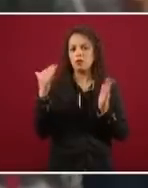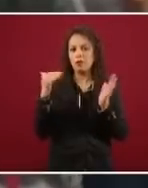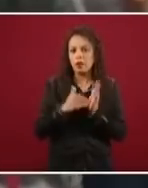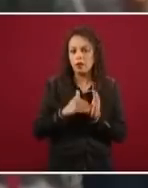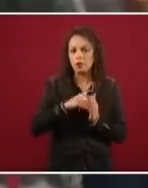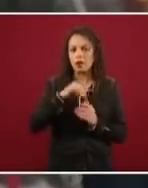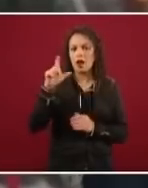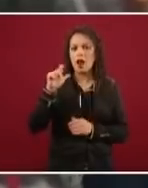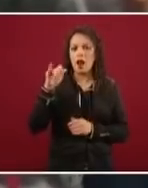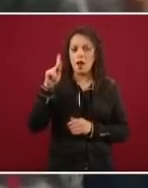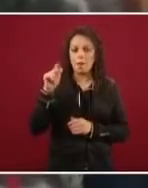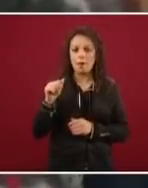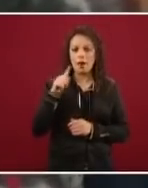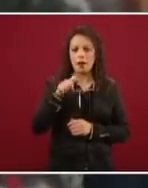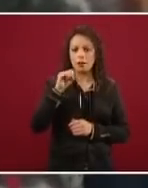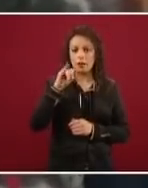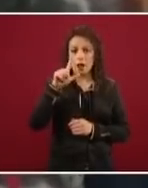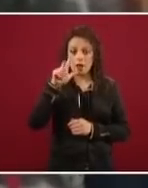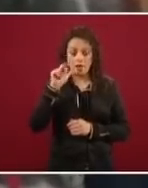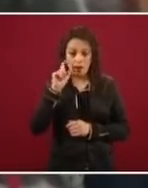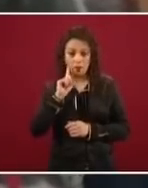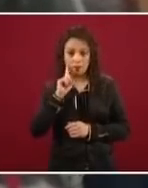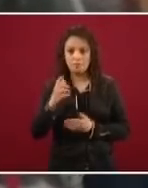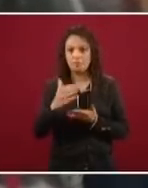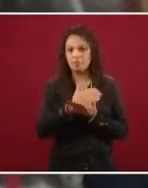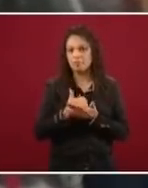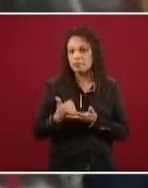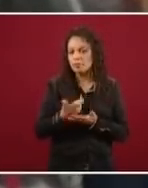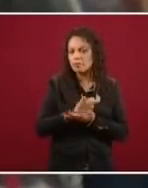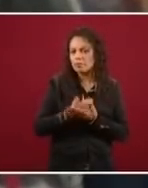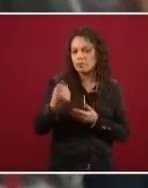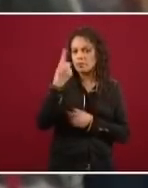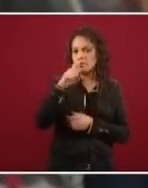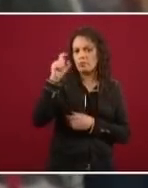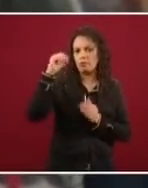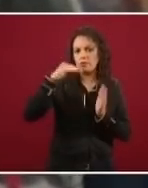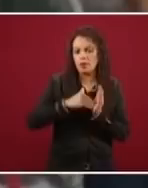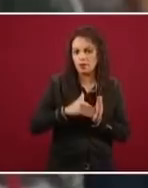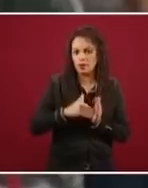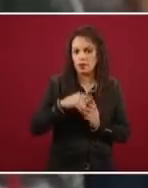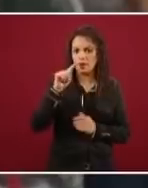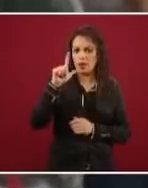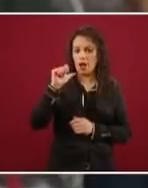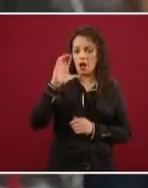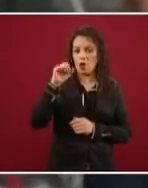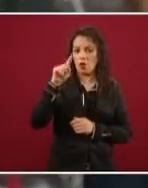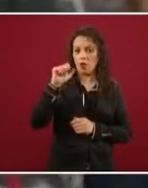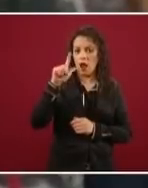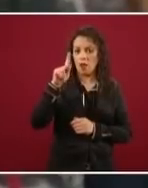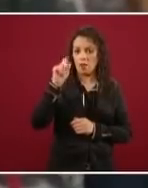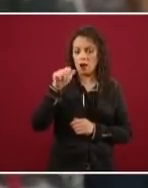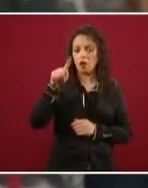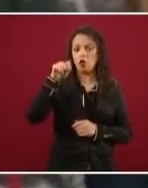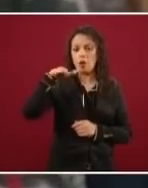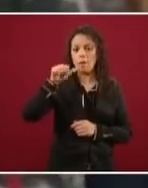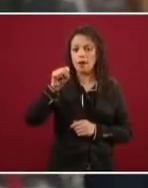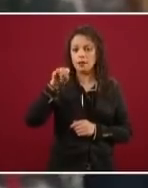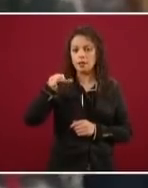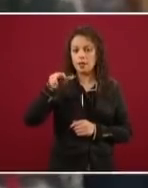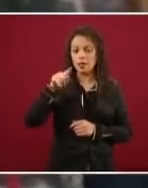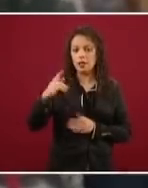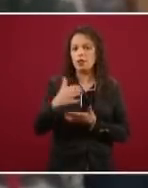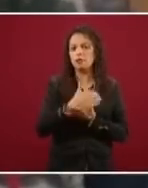asunción silva gana 120.000 y de tlacotalpan este tomasini domínguez gana